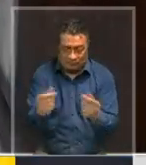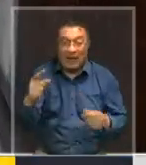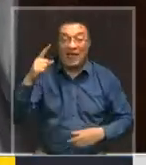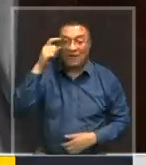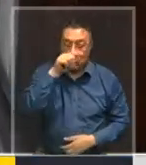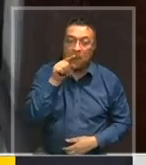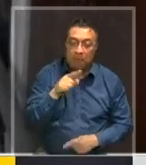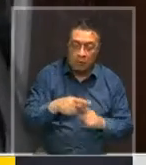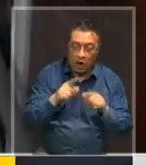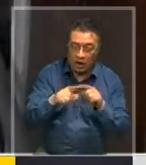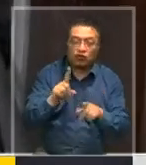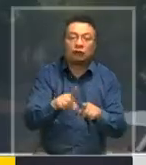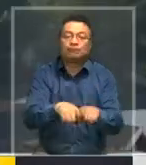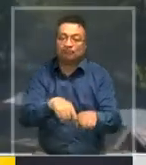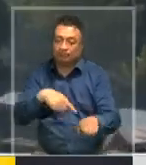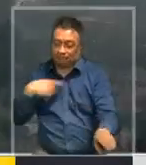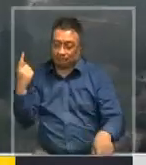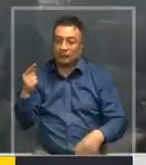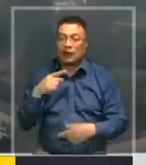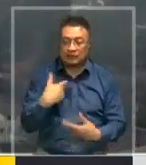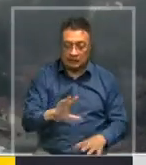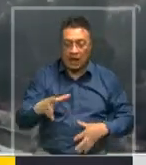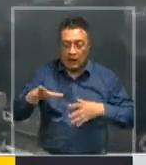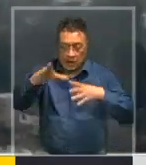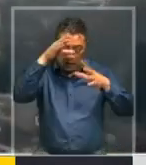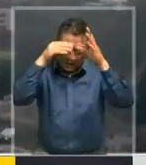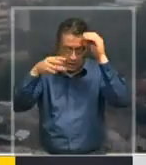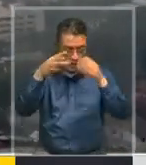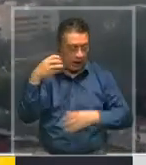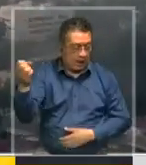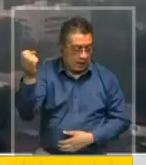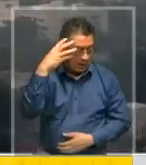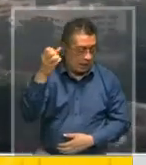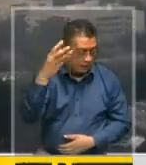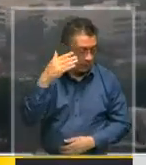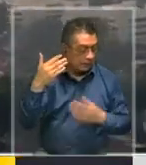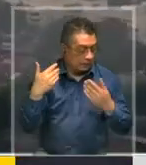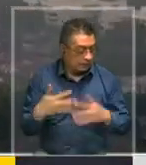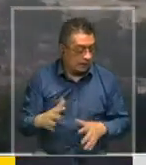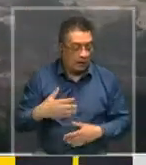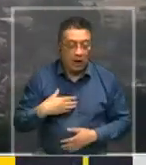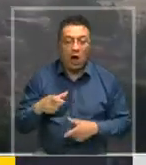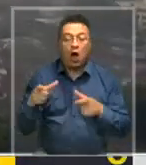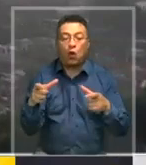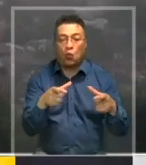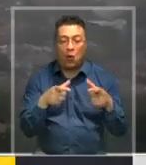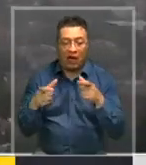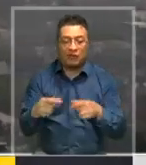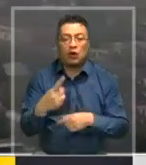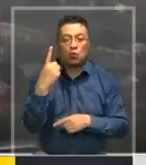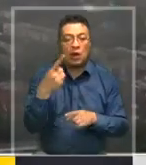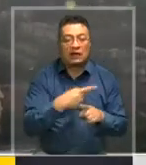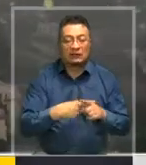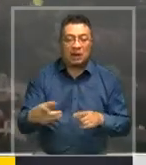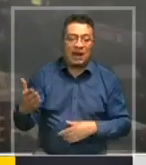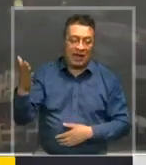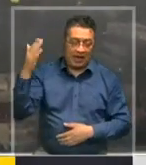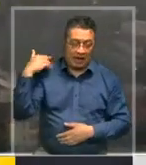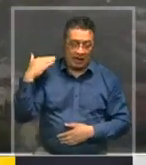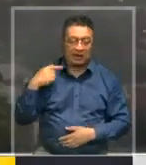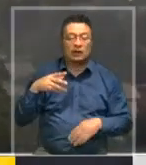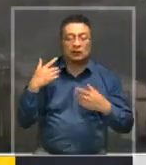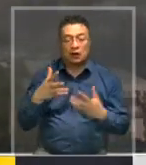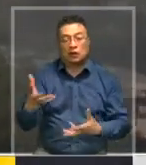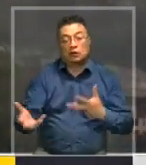eso nos demoramos más. Eso fue una experiencia que ya, un aprendizaje que nos dejó el incendio que tuvimos en Curacaví hace una semana atrás. Claro. Imagínense un incendio que a lo